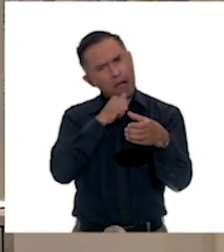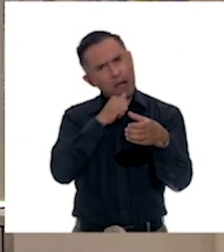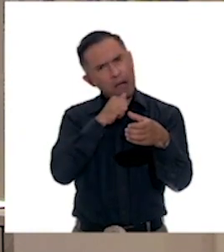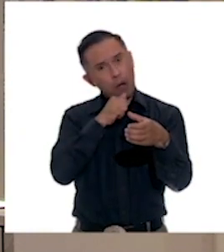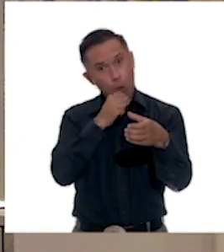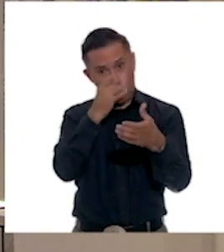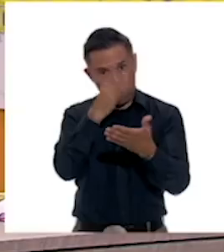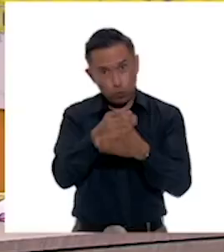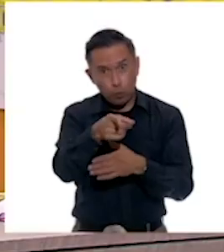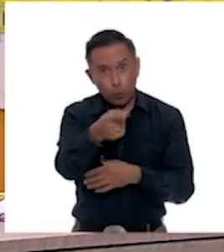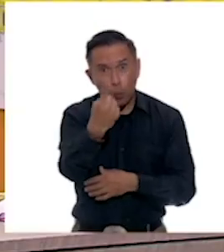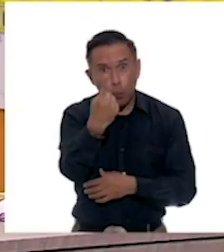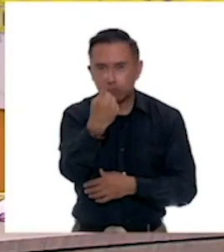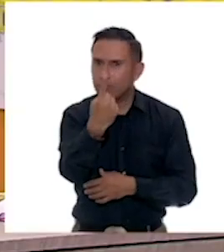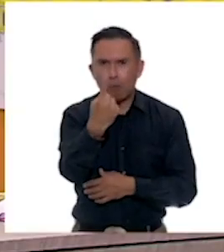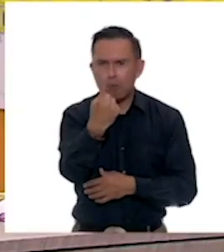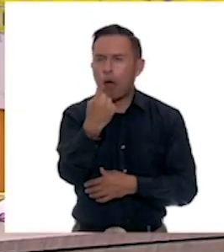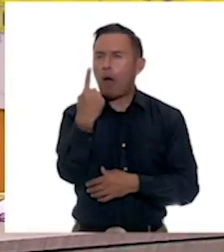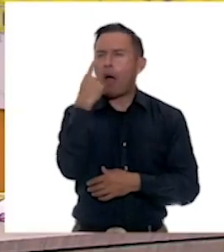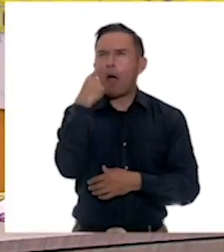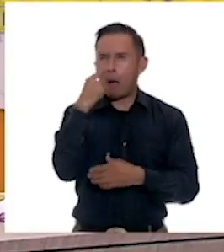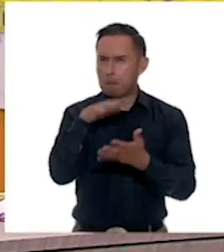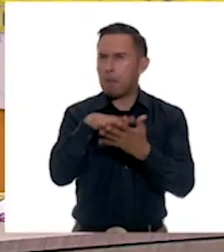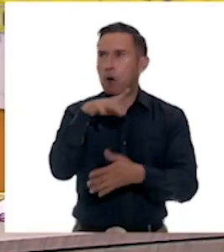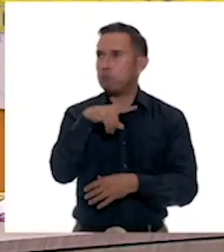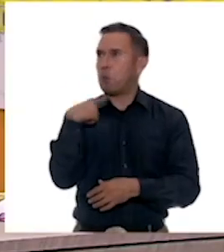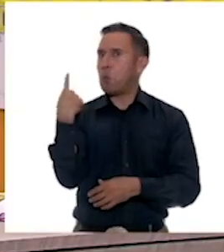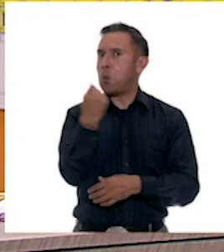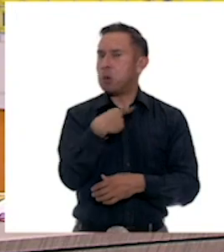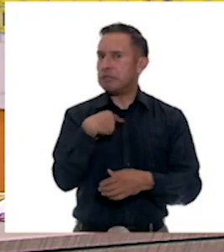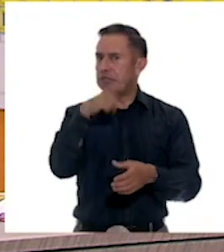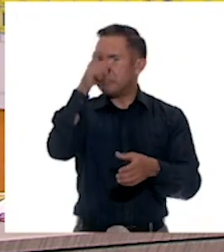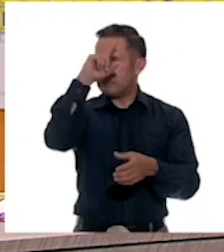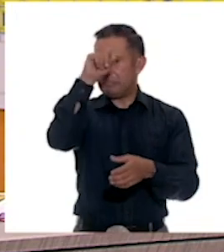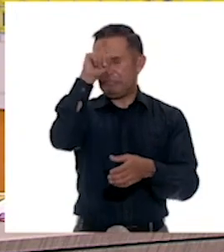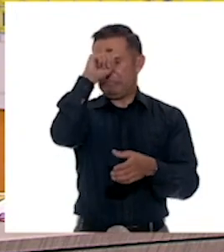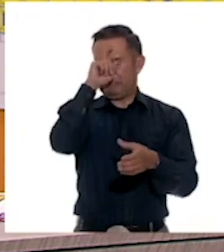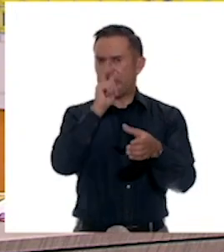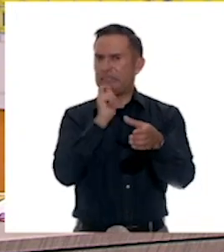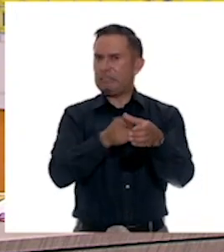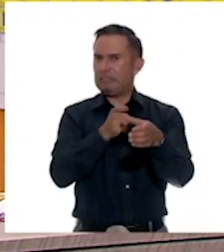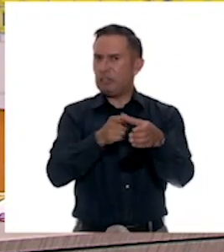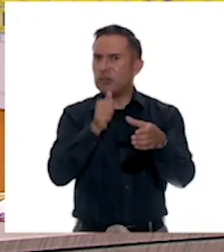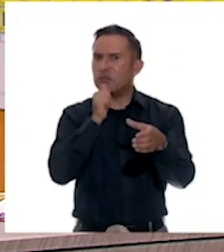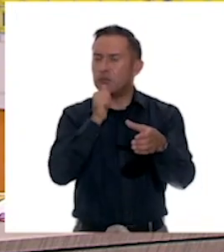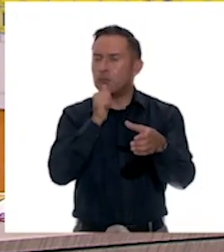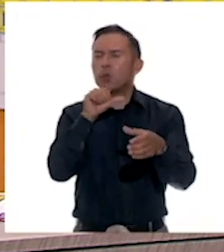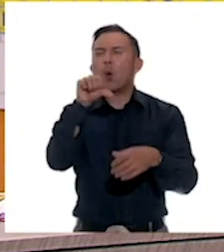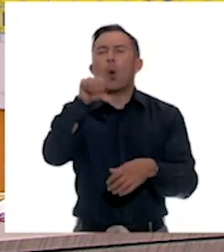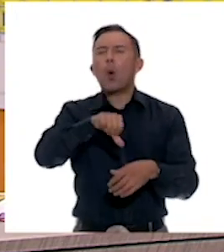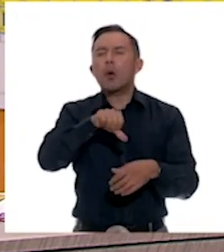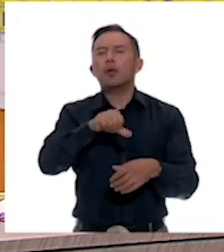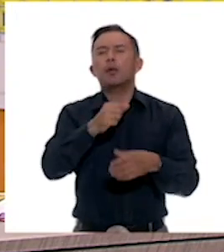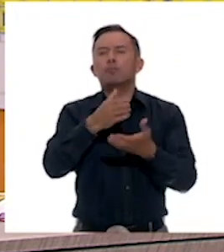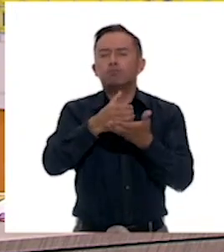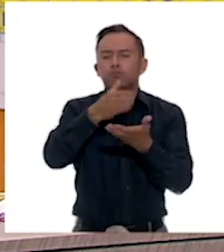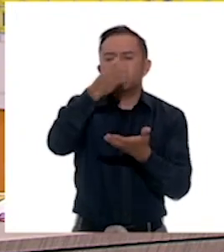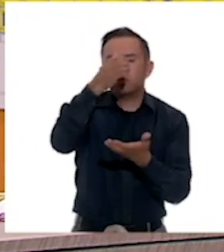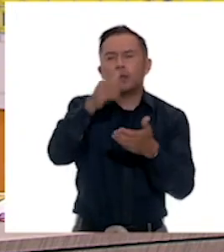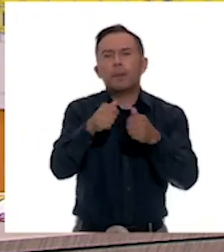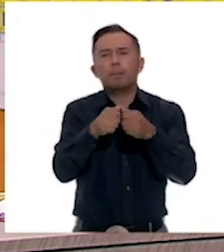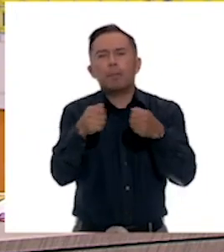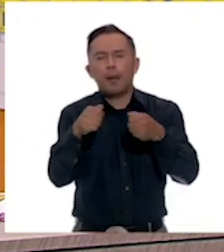común de lo que parece. Hoy vamos a aprender cómo identificar información contenida en etiquetas y envases